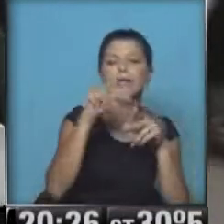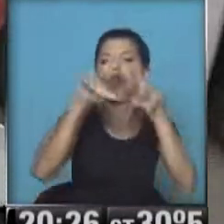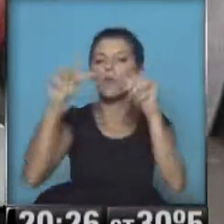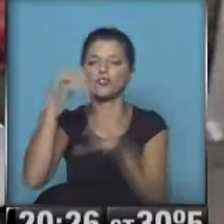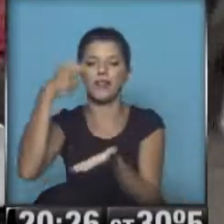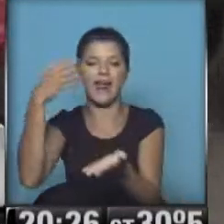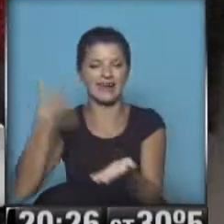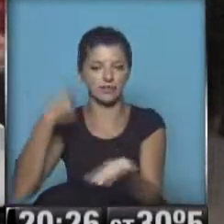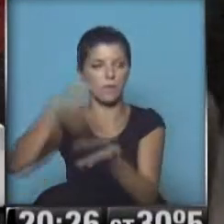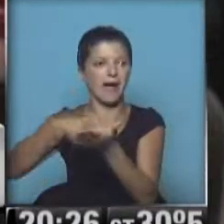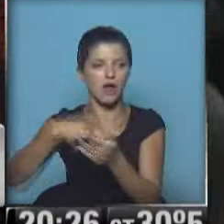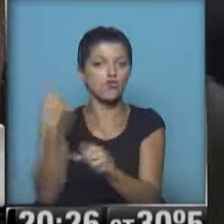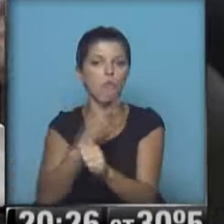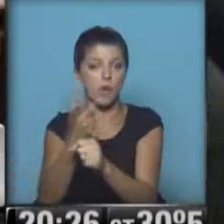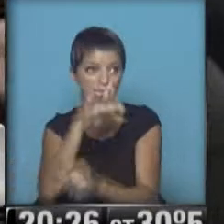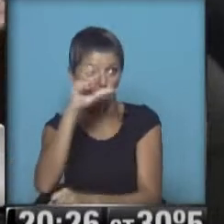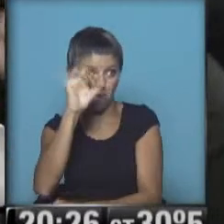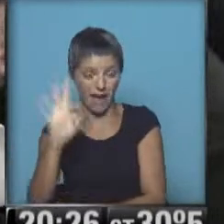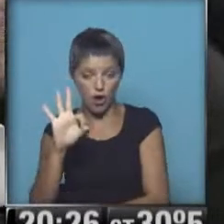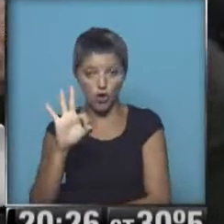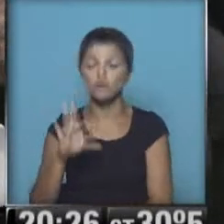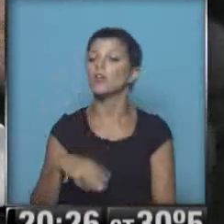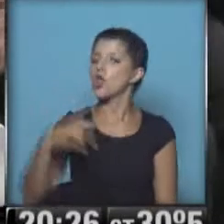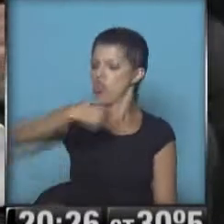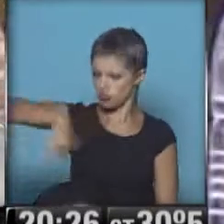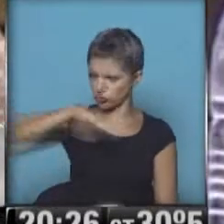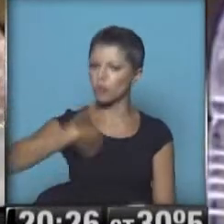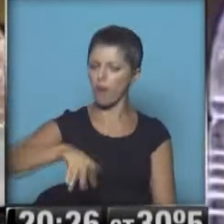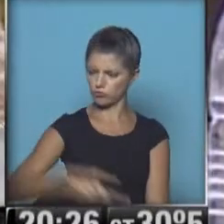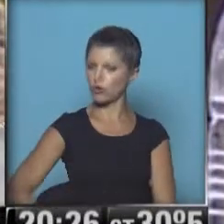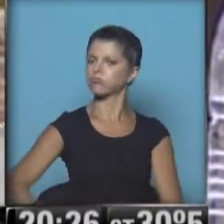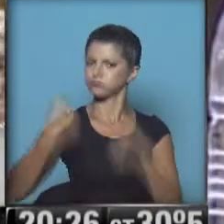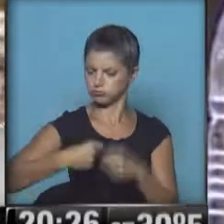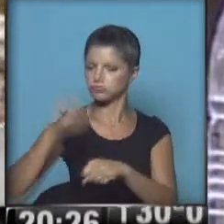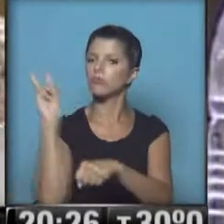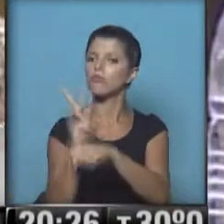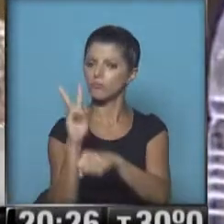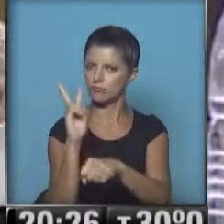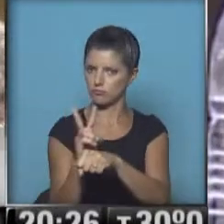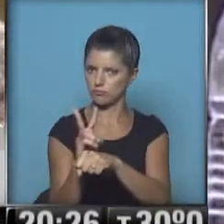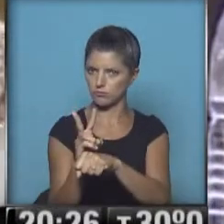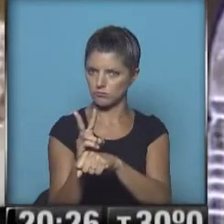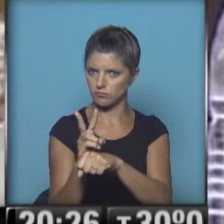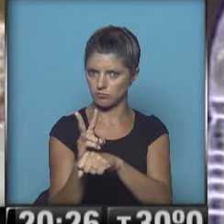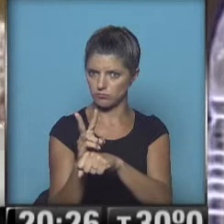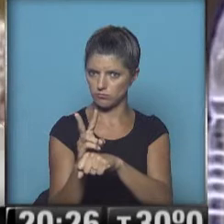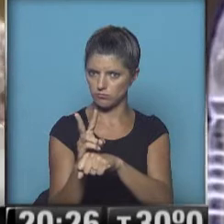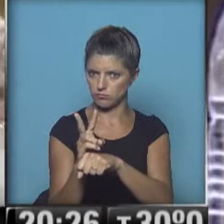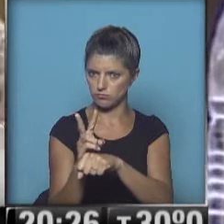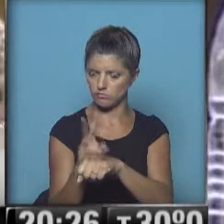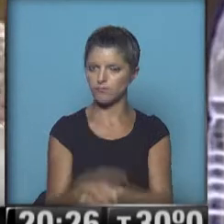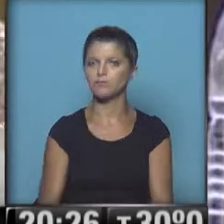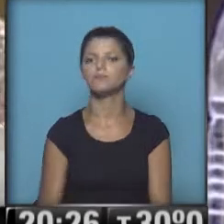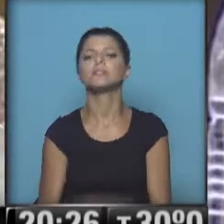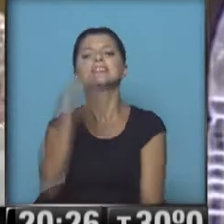argentinos. Nosotros vamos a defender, vamos a custodiar